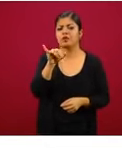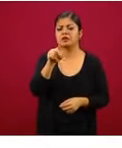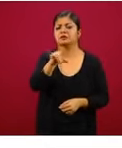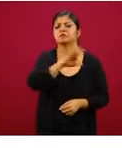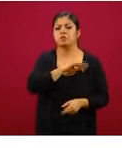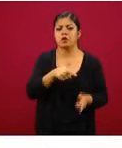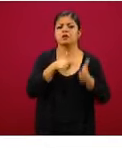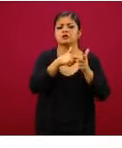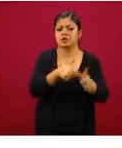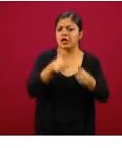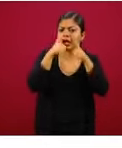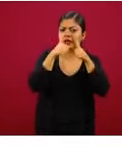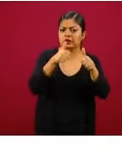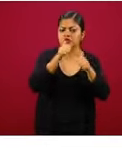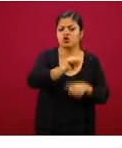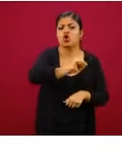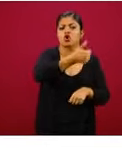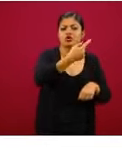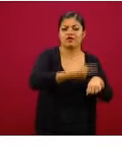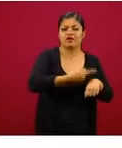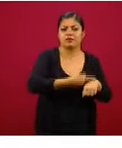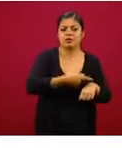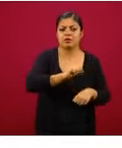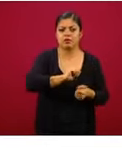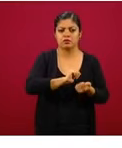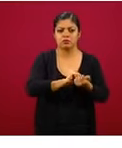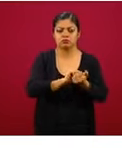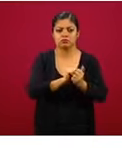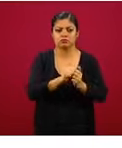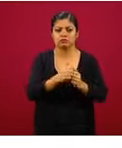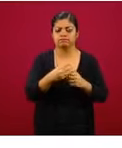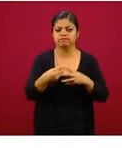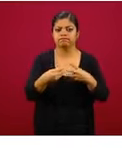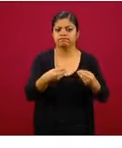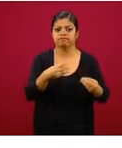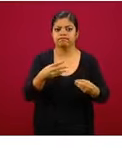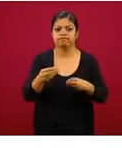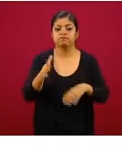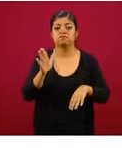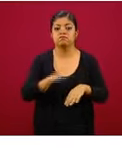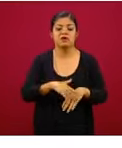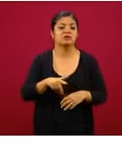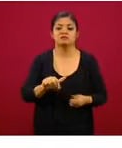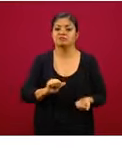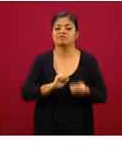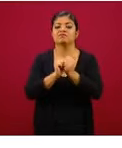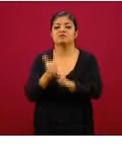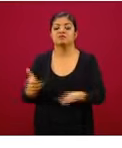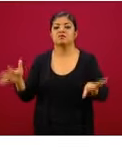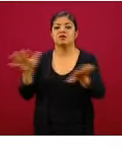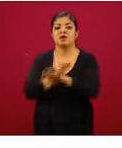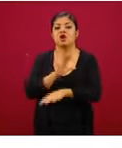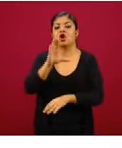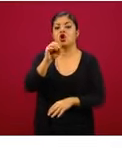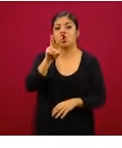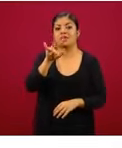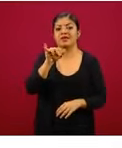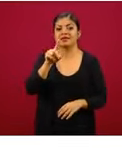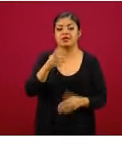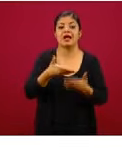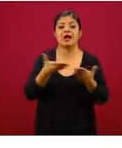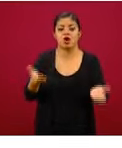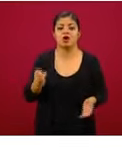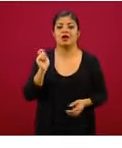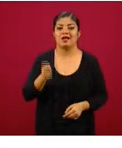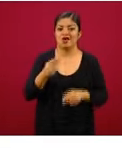seguir atendiendo otro tipo de enfermedades, pero en la medida que fueron necesarias se tuvieron que convertir a unidades COVID y entonces ahora cumplen